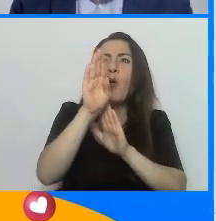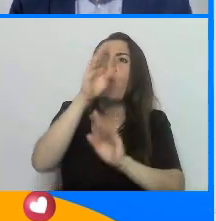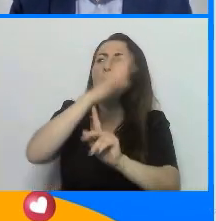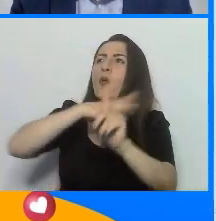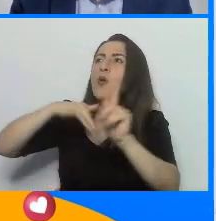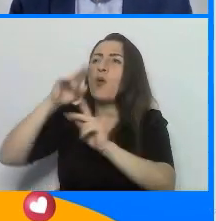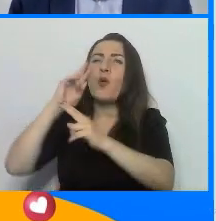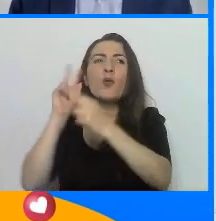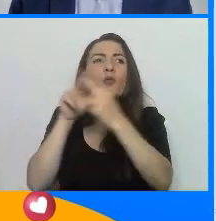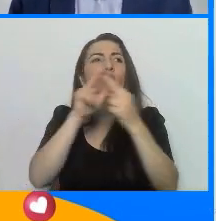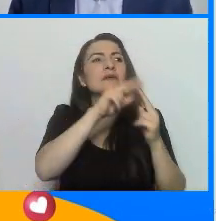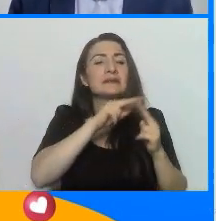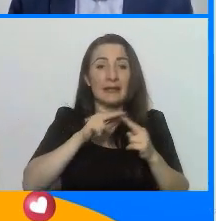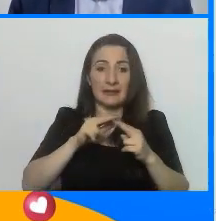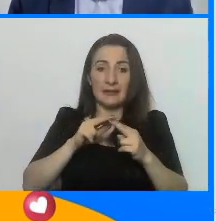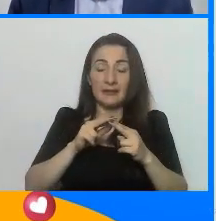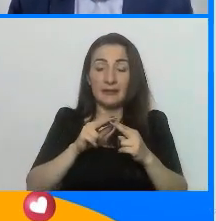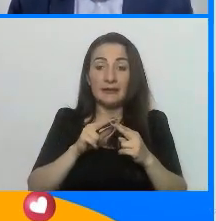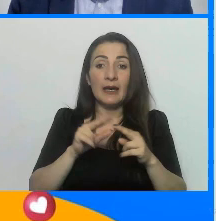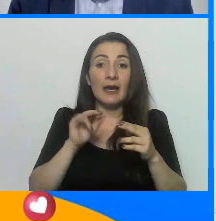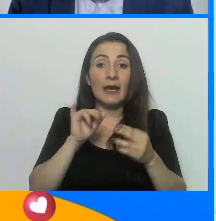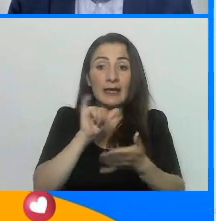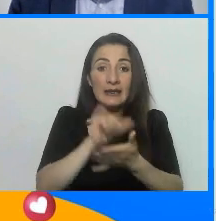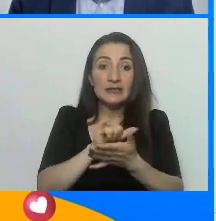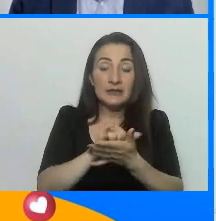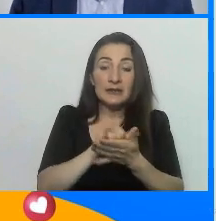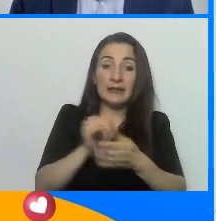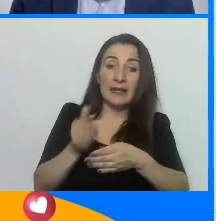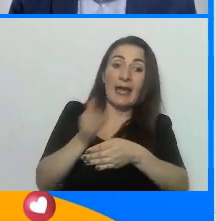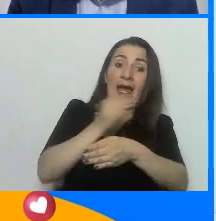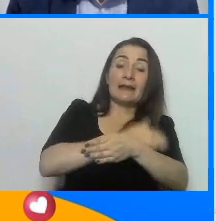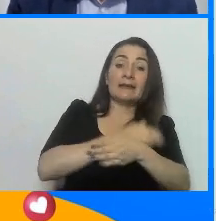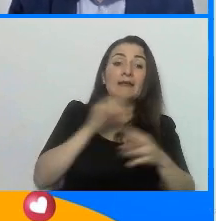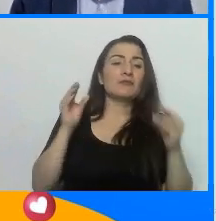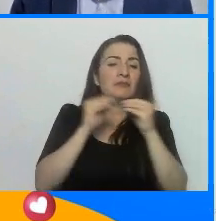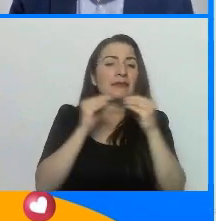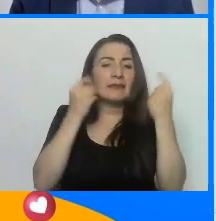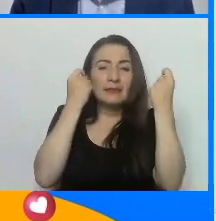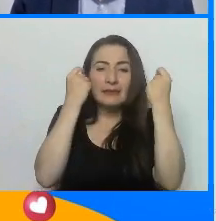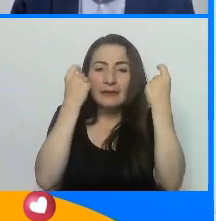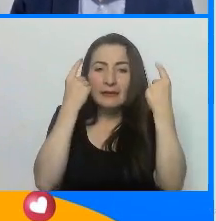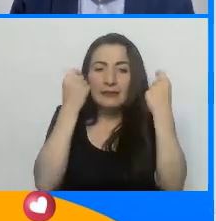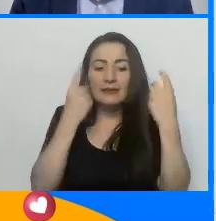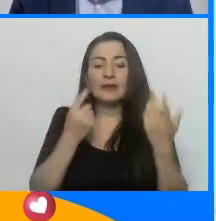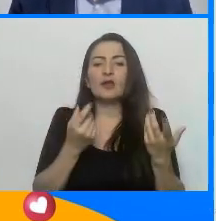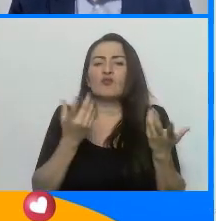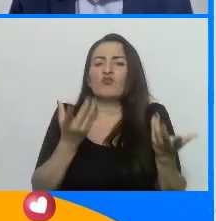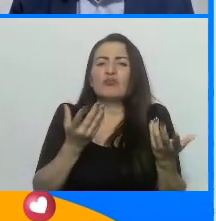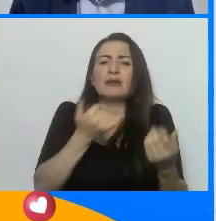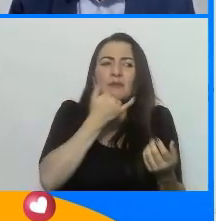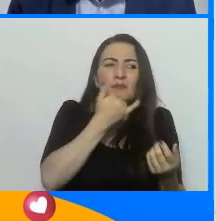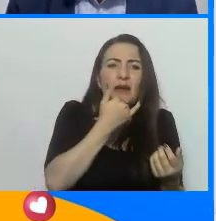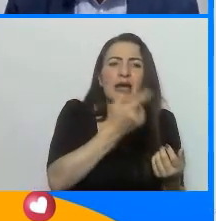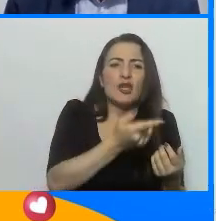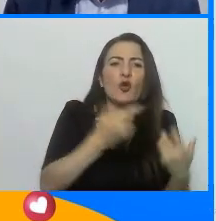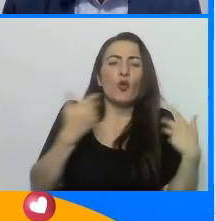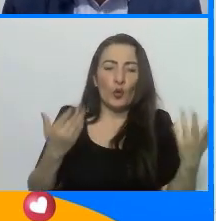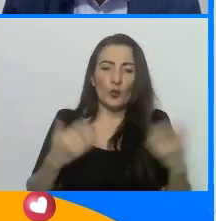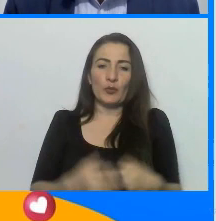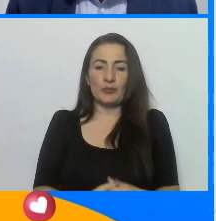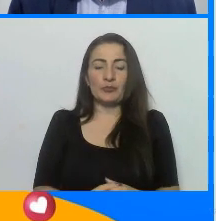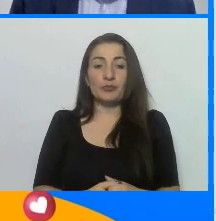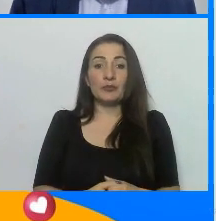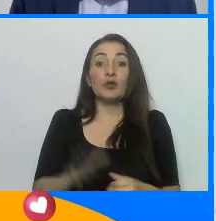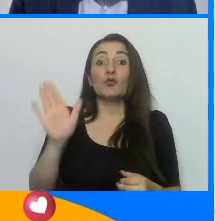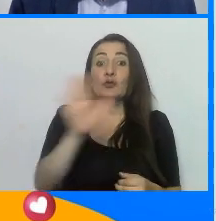por conocer nuestro medio. Y como les decía antes, que conocerlo, también entenderlo. Es decir, bueno, ¿por qué pasa esto? ¿Por qué pasa lo otro?